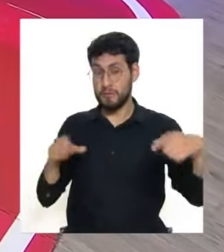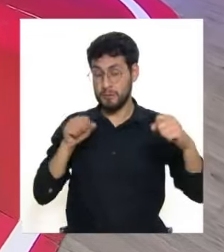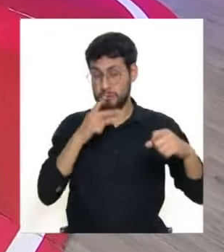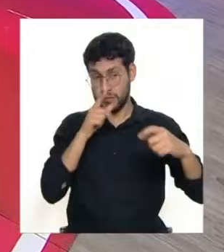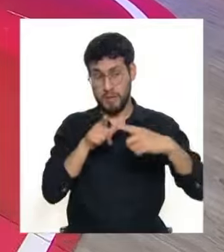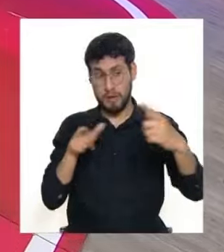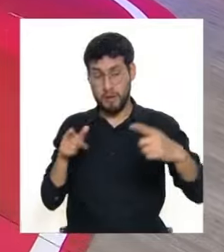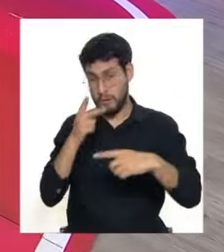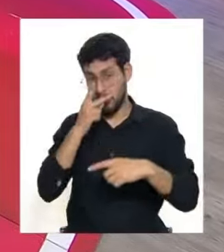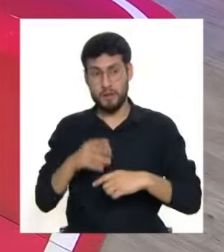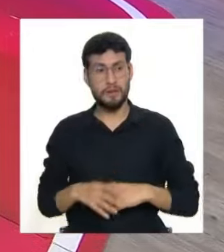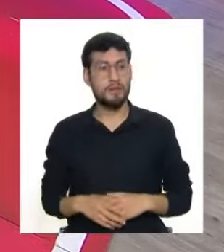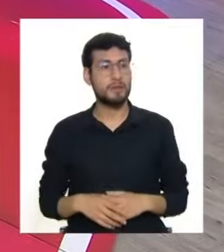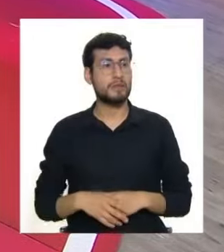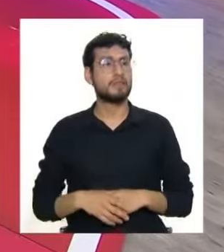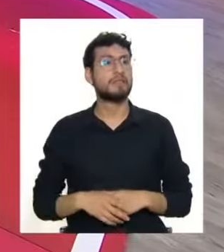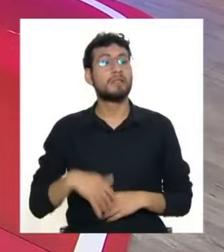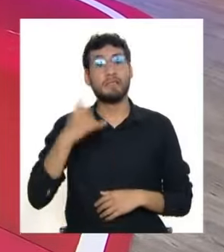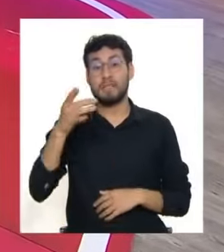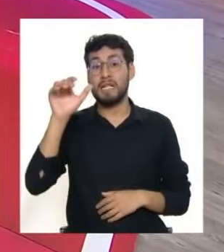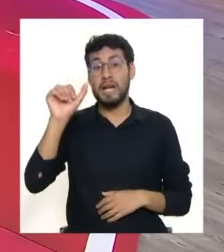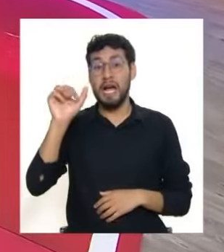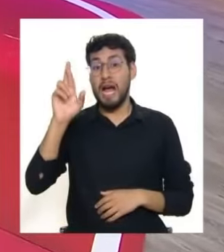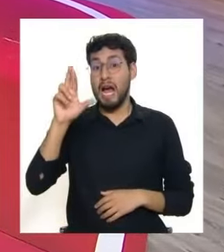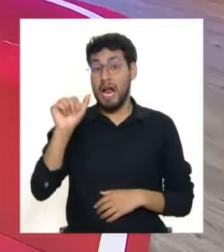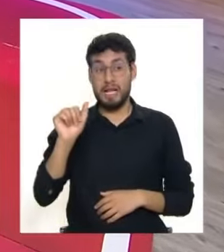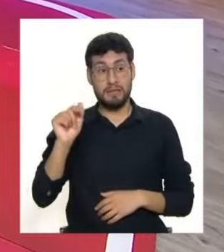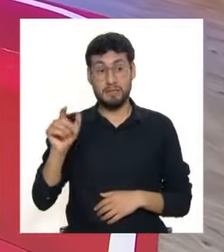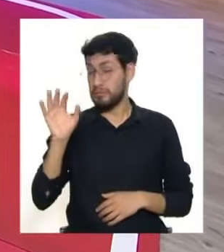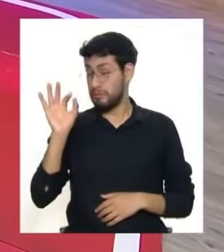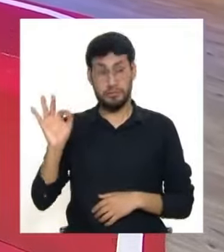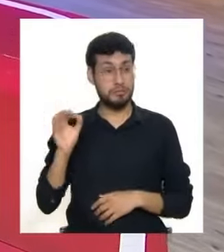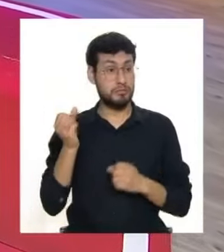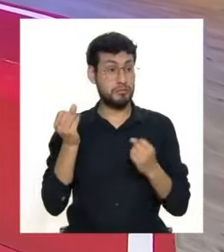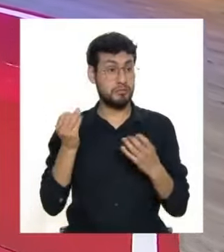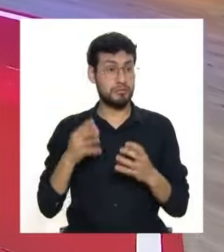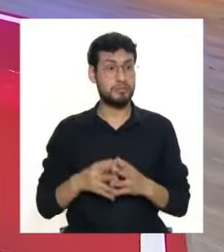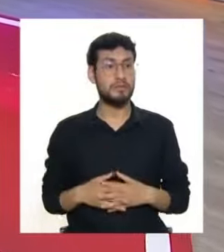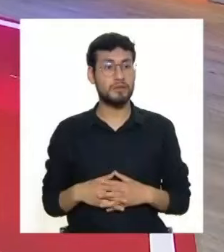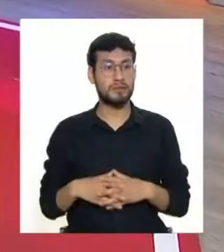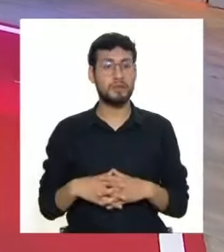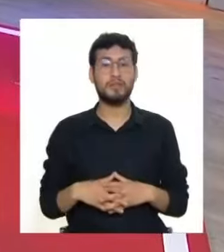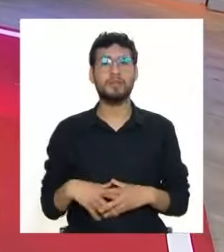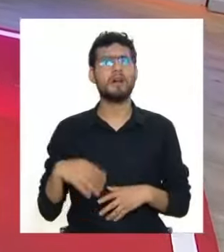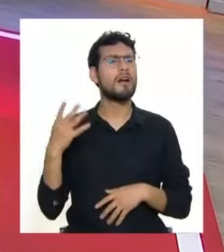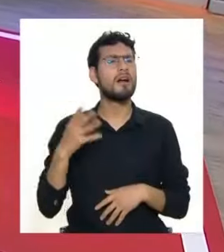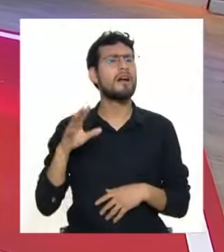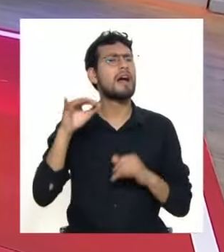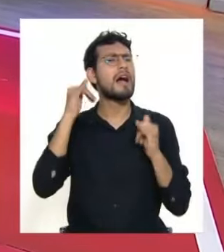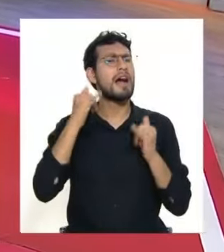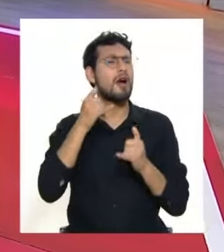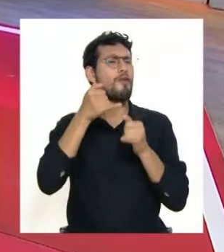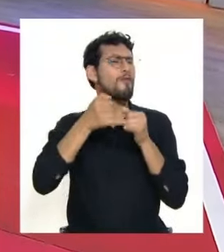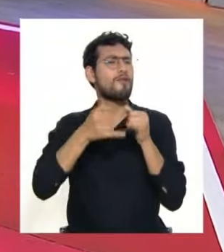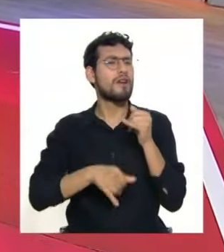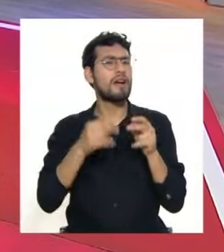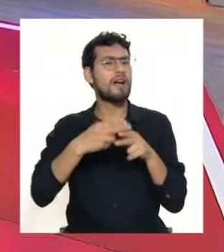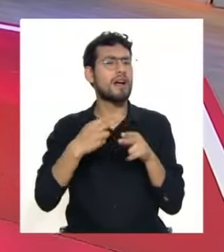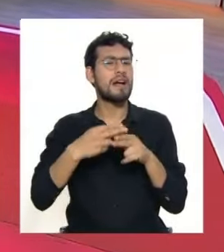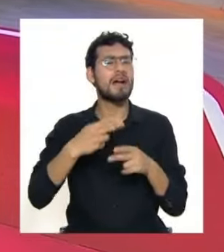ver mejor. Entonces, ahora se va a colocar. ¿Acá está bien? ¿Estamos bien? La posición final del yoga se